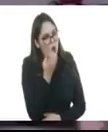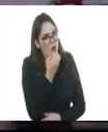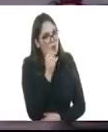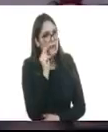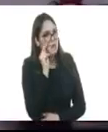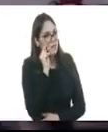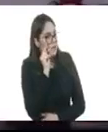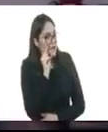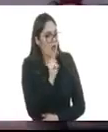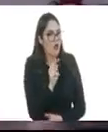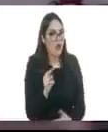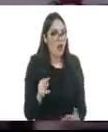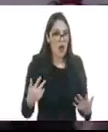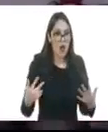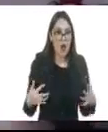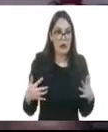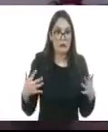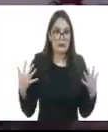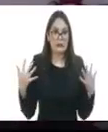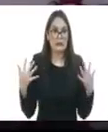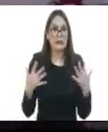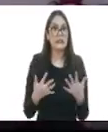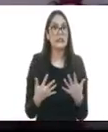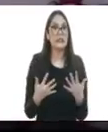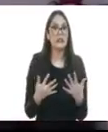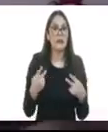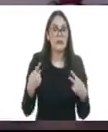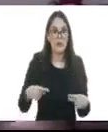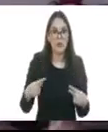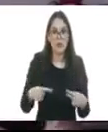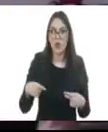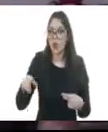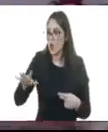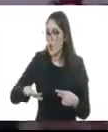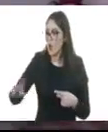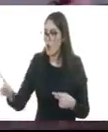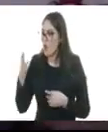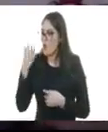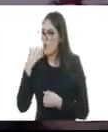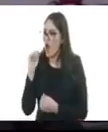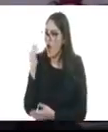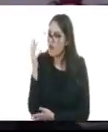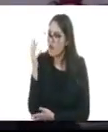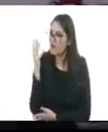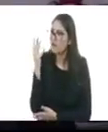enfrenta pues este problema, no hay kinder en su pueblo, entra a la primaria y de